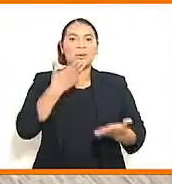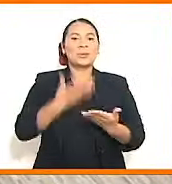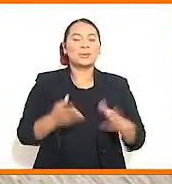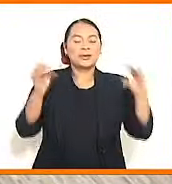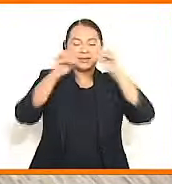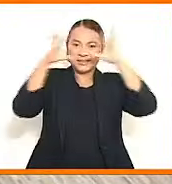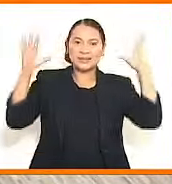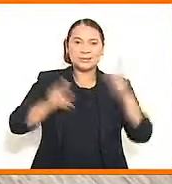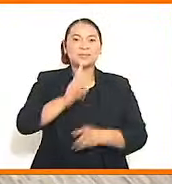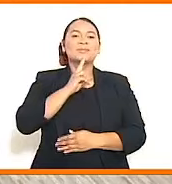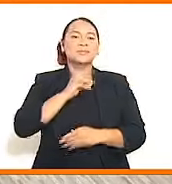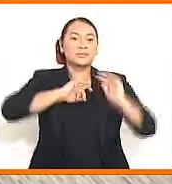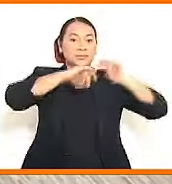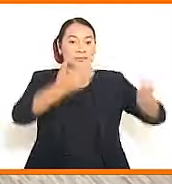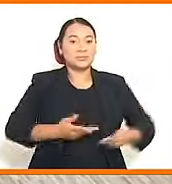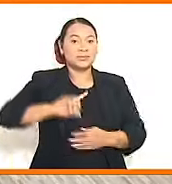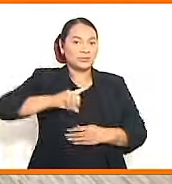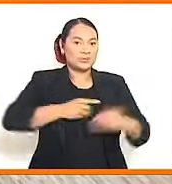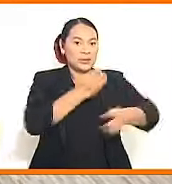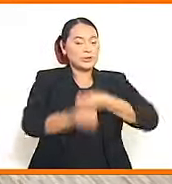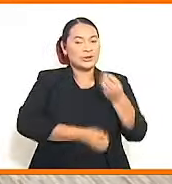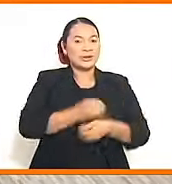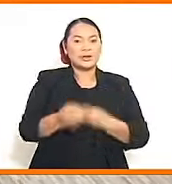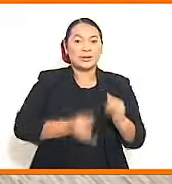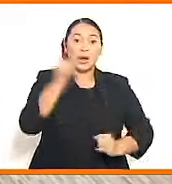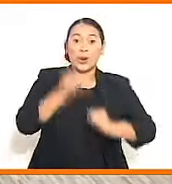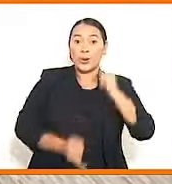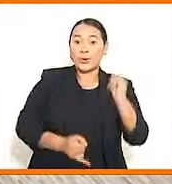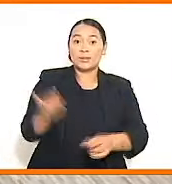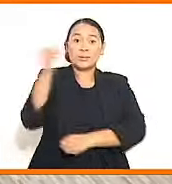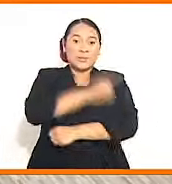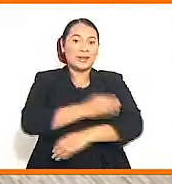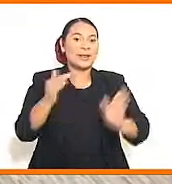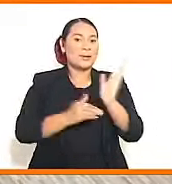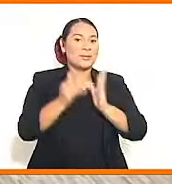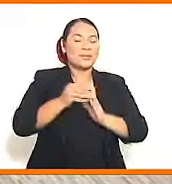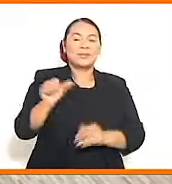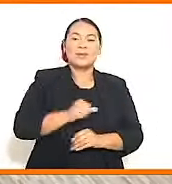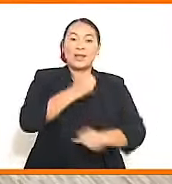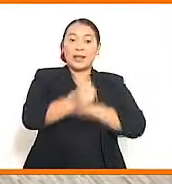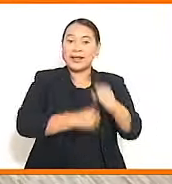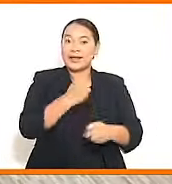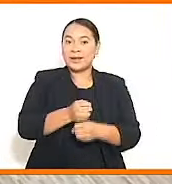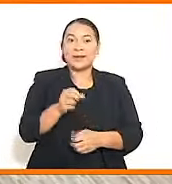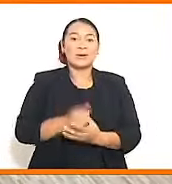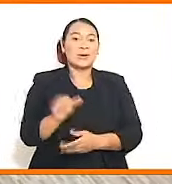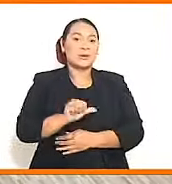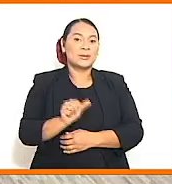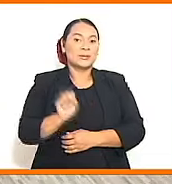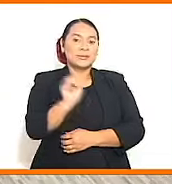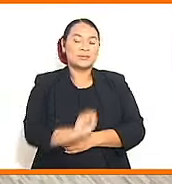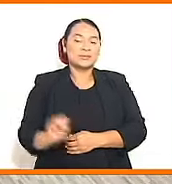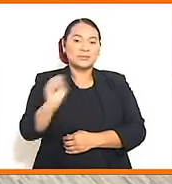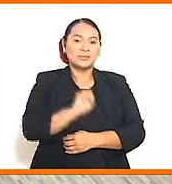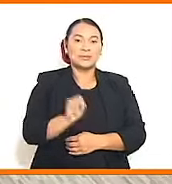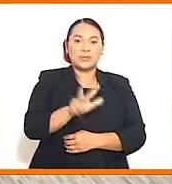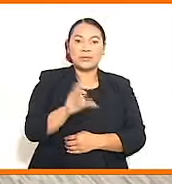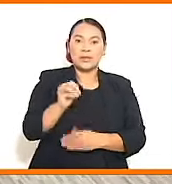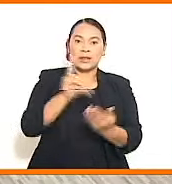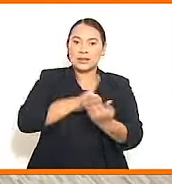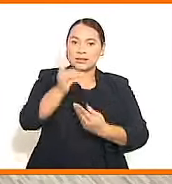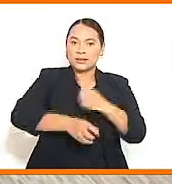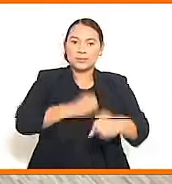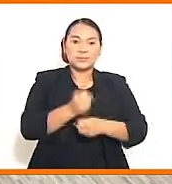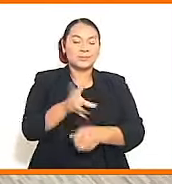días, Honduras, bienvenidos a nuestro primer sorteo y último día millonario de este año, pues hoy es sábado 30 de diciembre del año 2023.